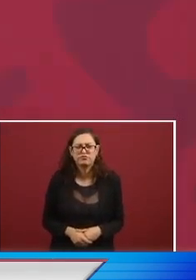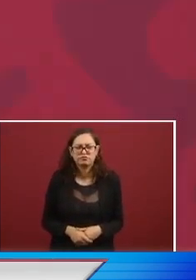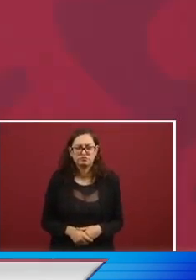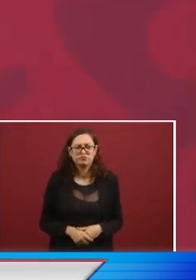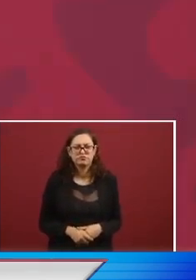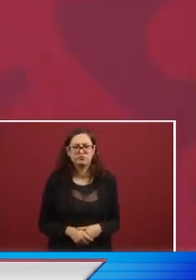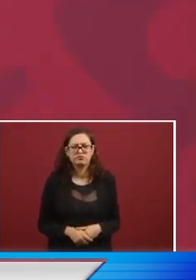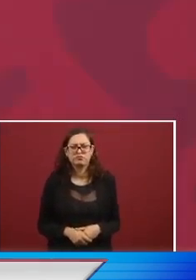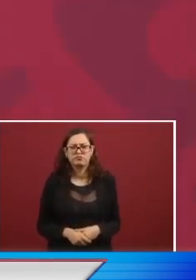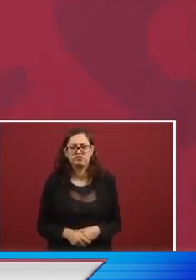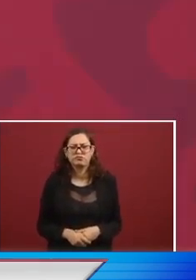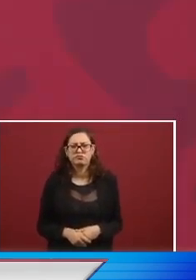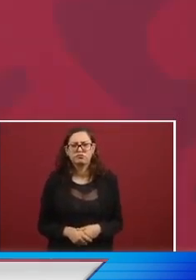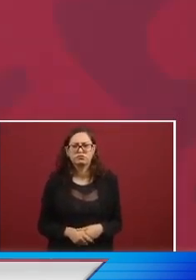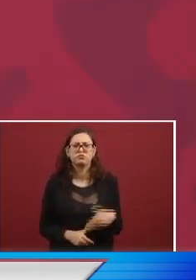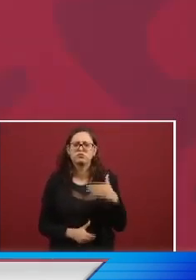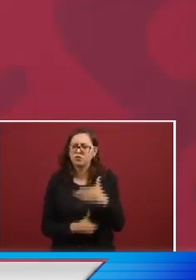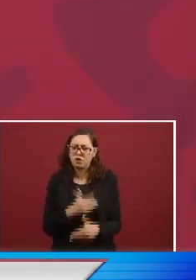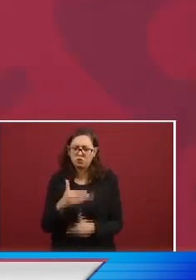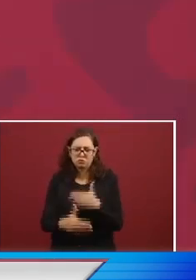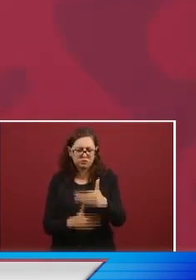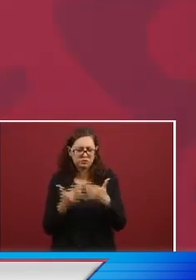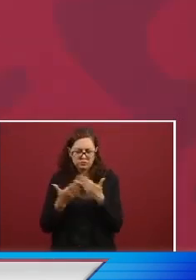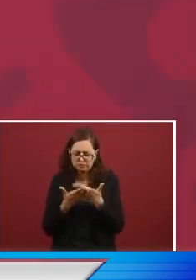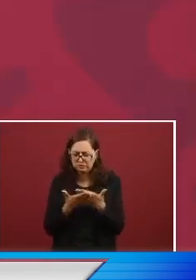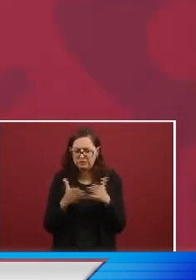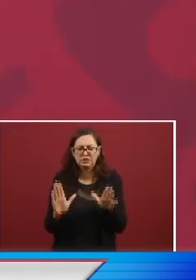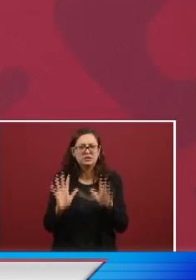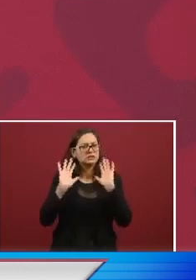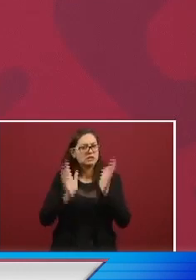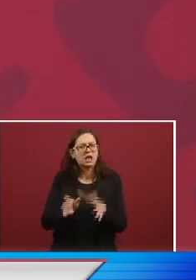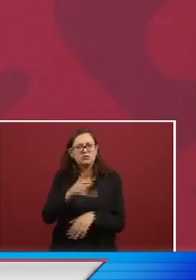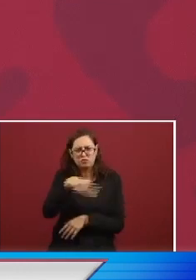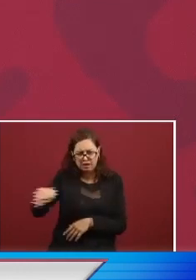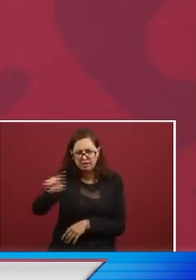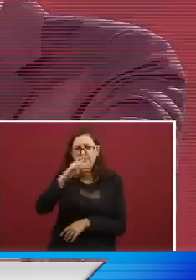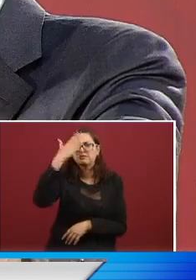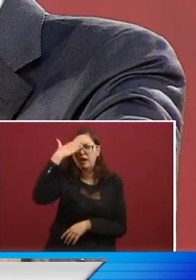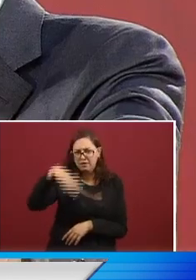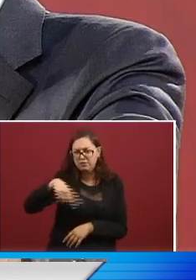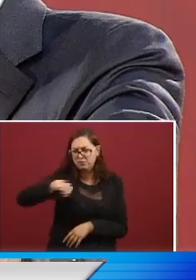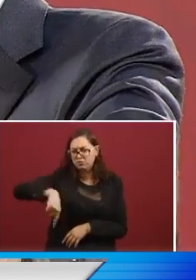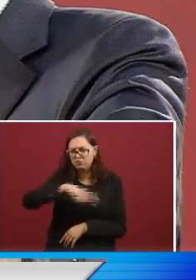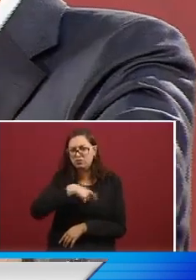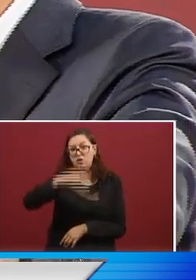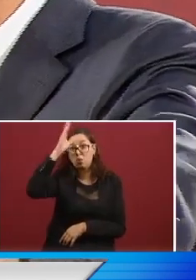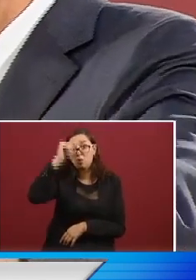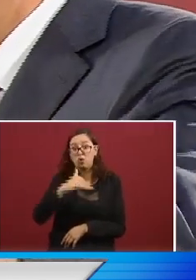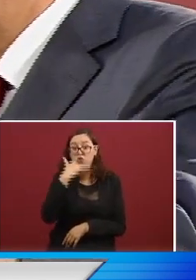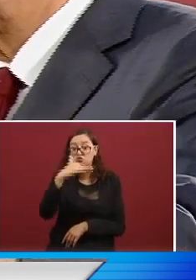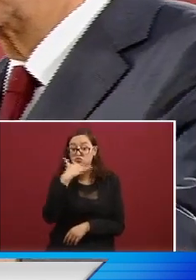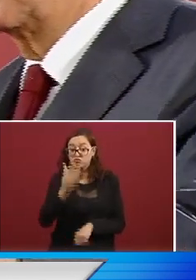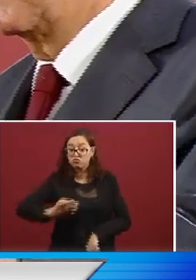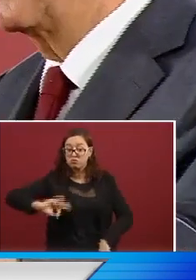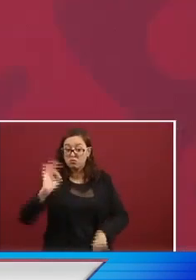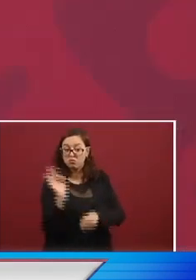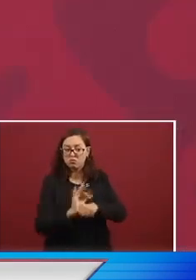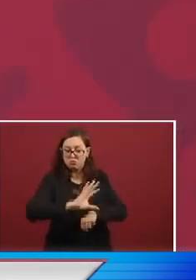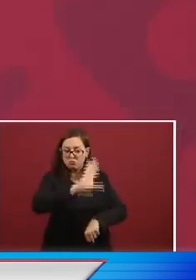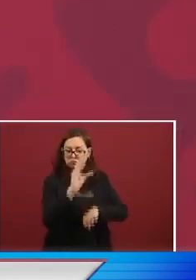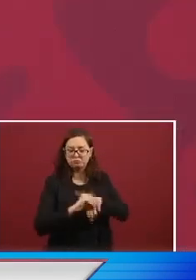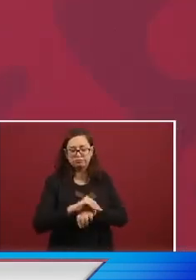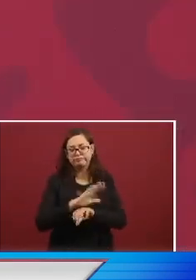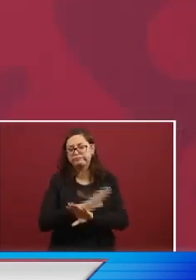vamos a consentir ningún acto de corrupción. Después de la inhabilitación de 2 altos mandos de Pemex de la